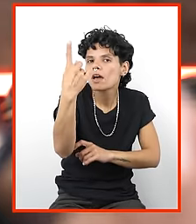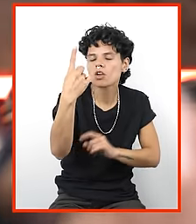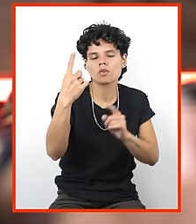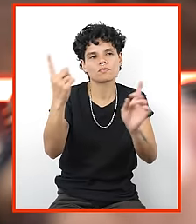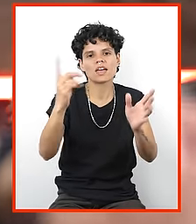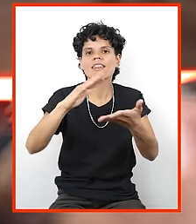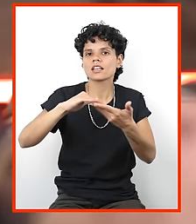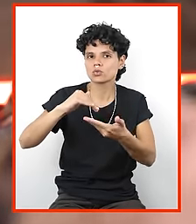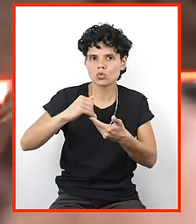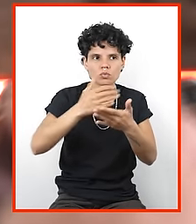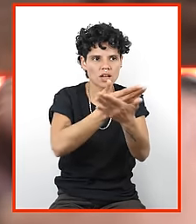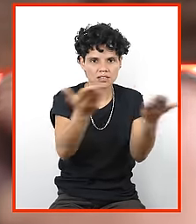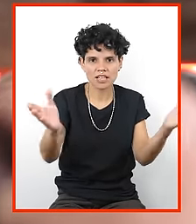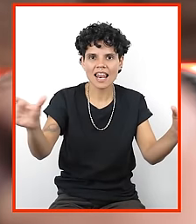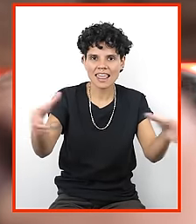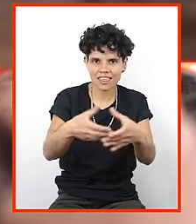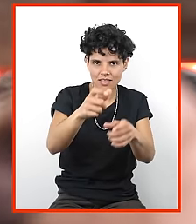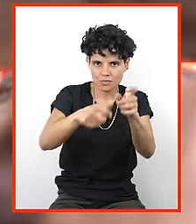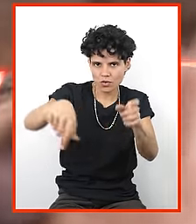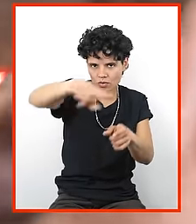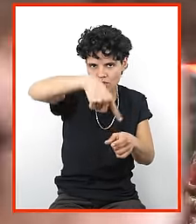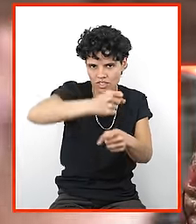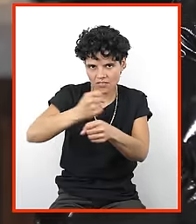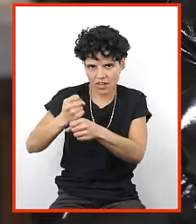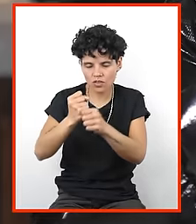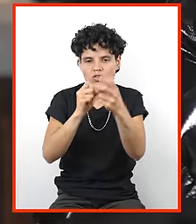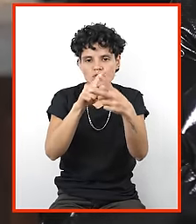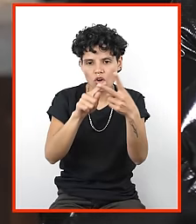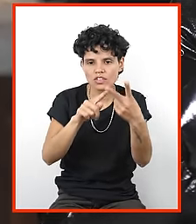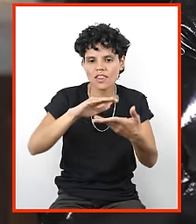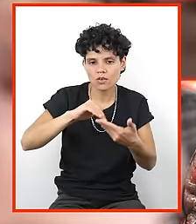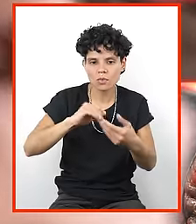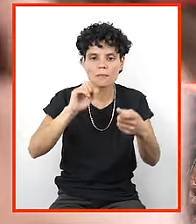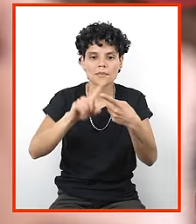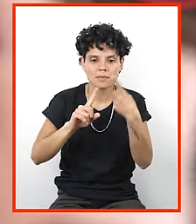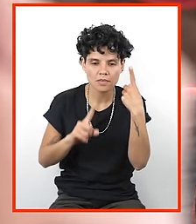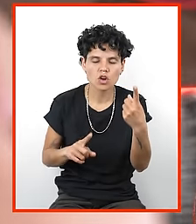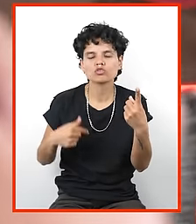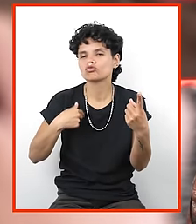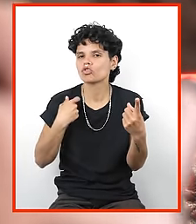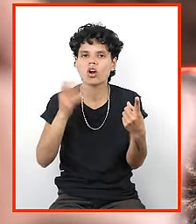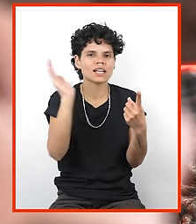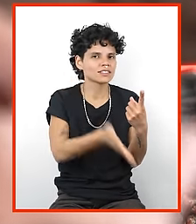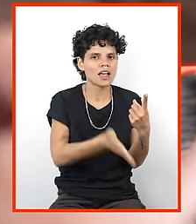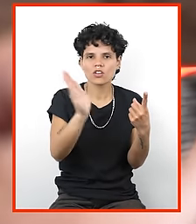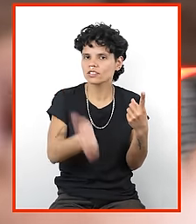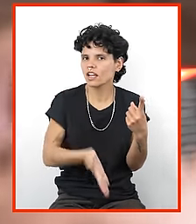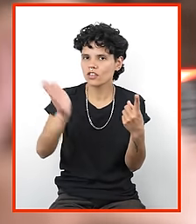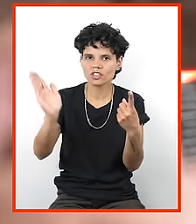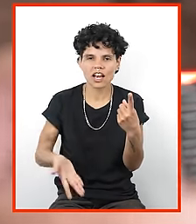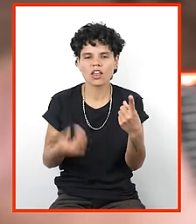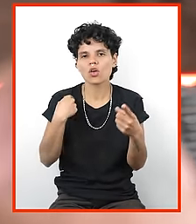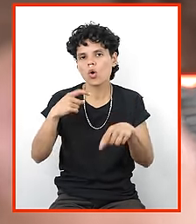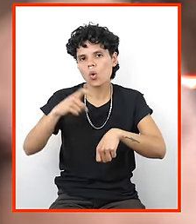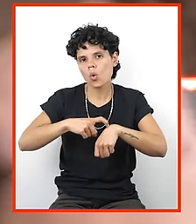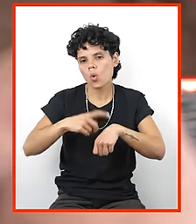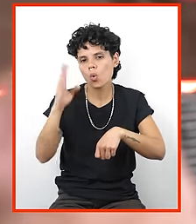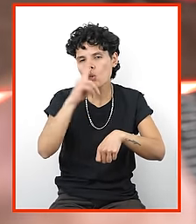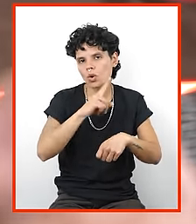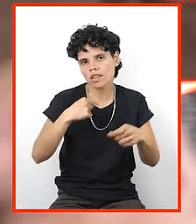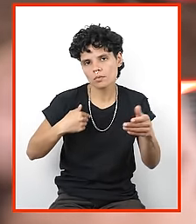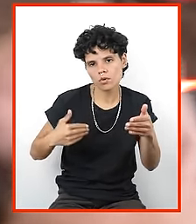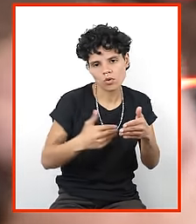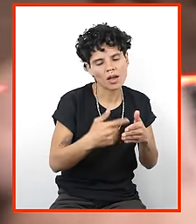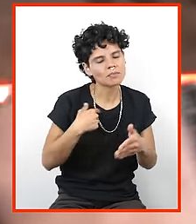dos disculpas públicas a todo este equipo. ¿En serio? Dos, sí. Ya. Número uno, las veces que de verdad cancelé en último momento. Eso